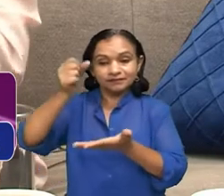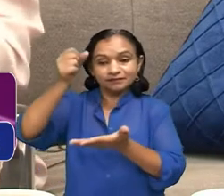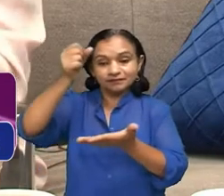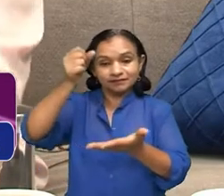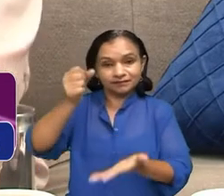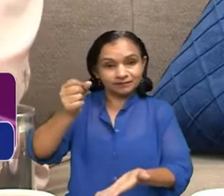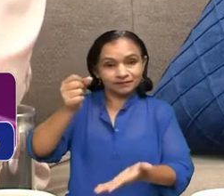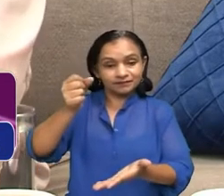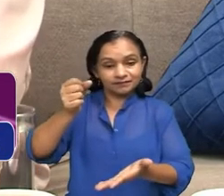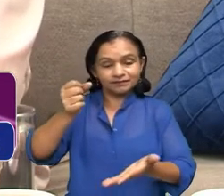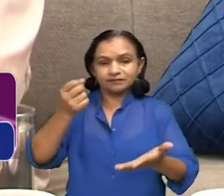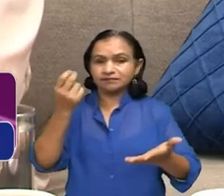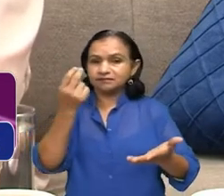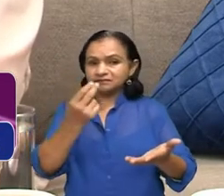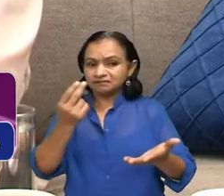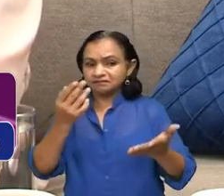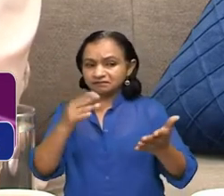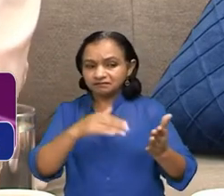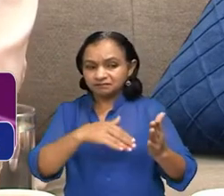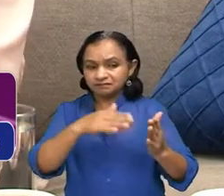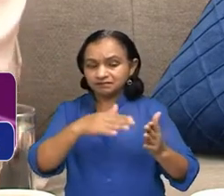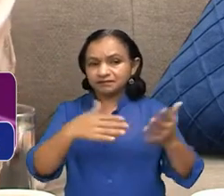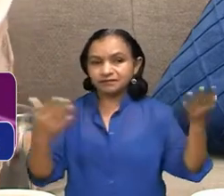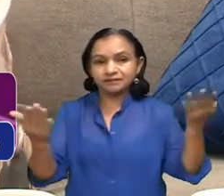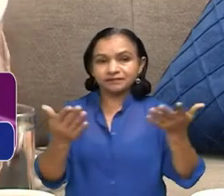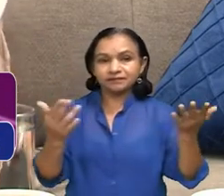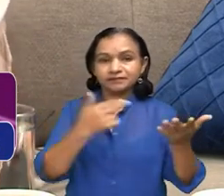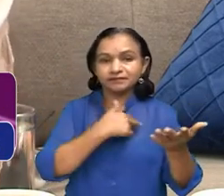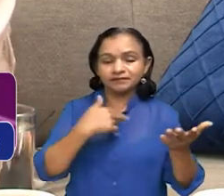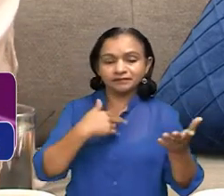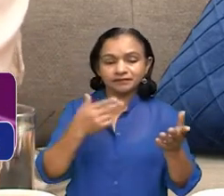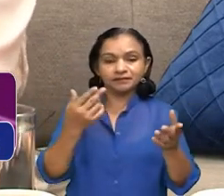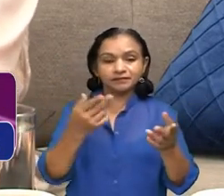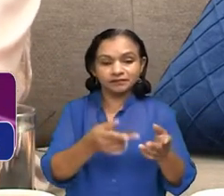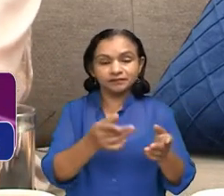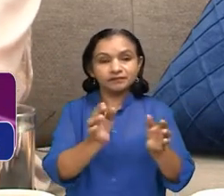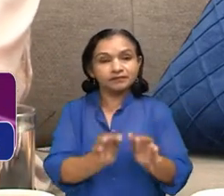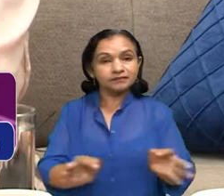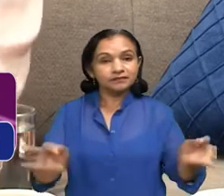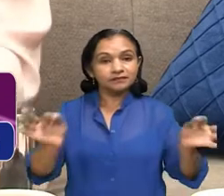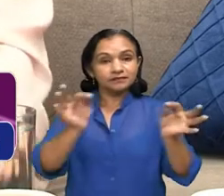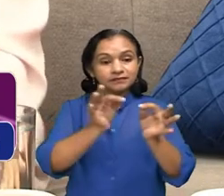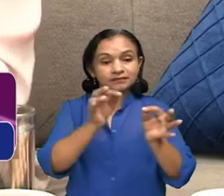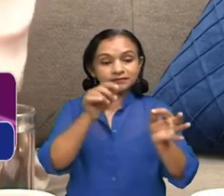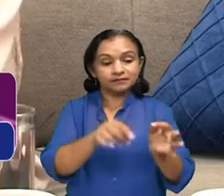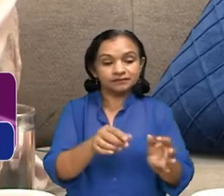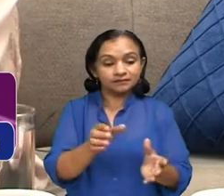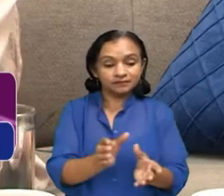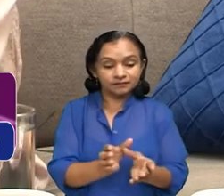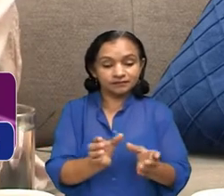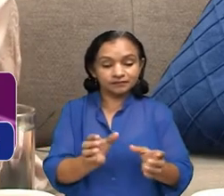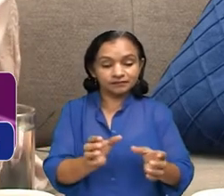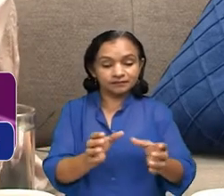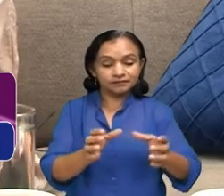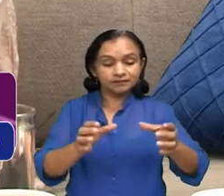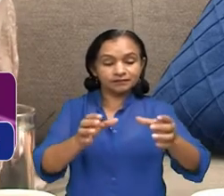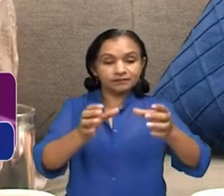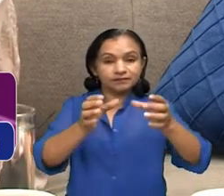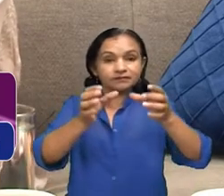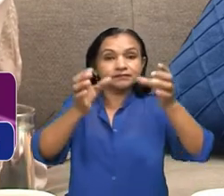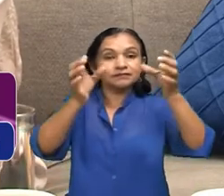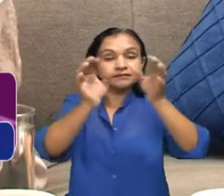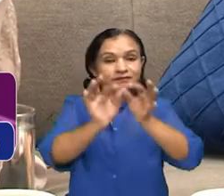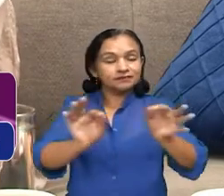cuáles las técnicas que él tiene que utilizar para darle valor, ¿verdad?, a ese producto. Porque eso es